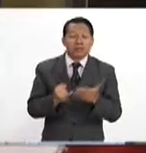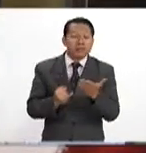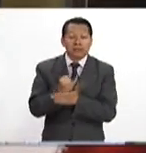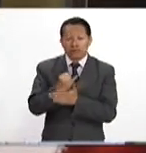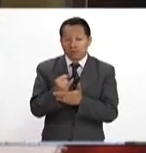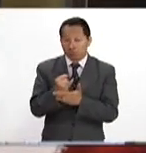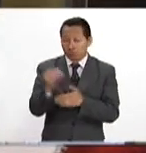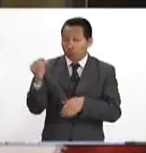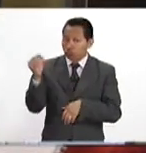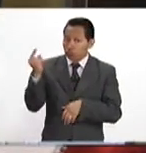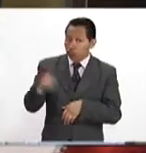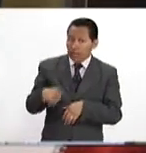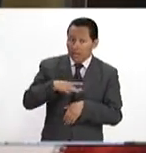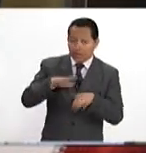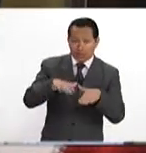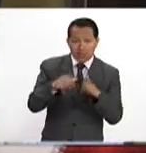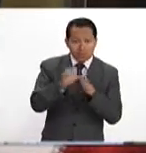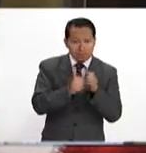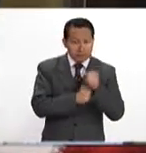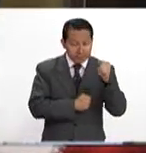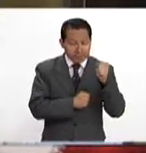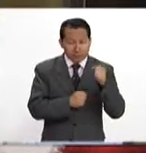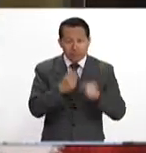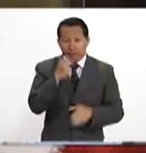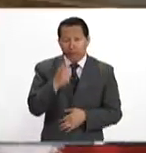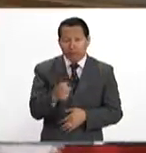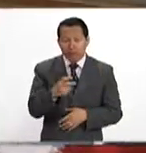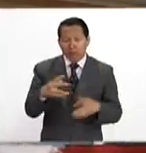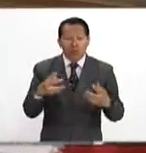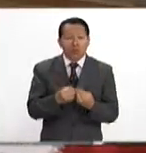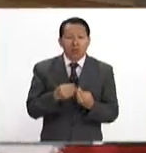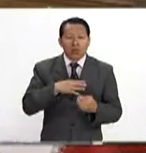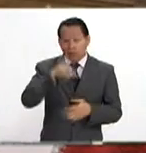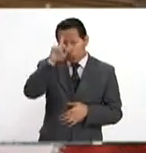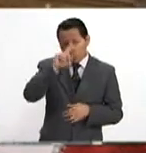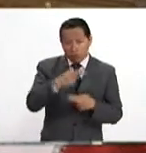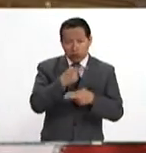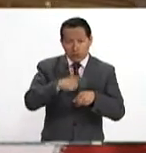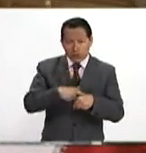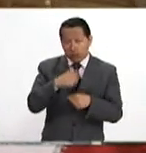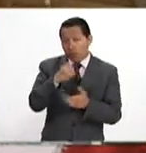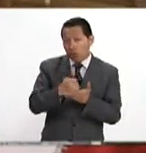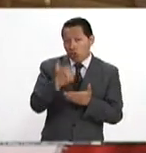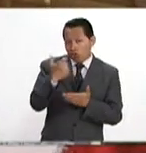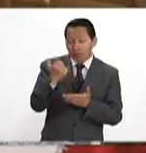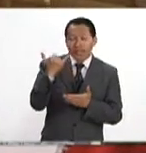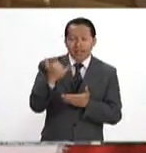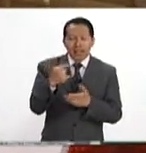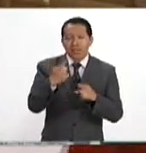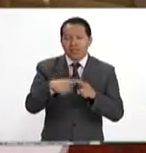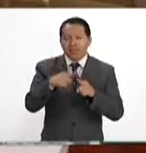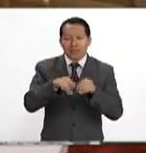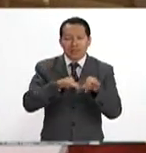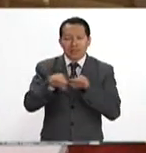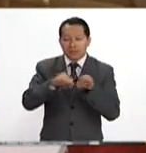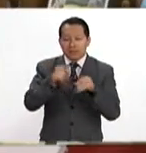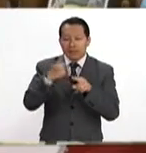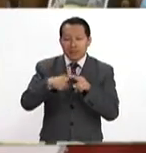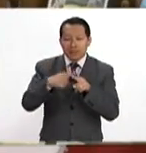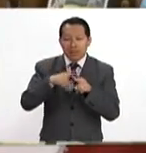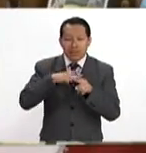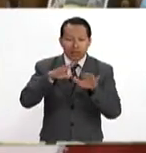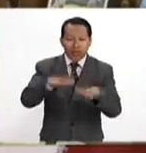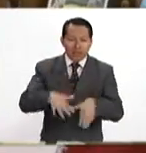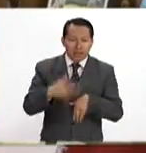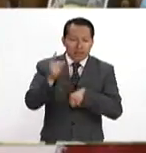que tome precisamente la Asamblea. Esta asamblea, en conjunto con el Consejo Nacional de Economía y funcionarios gubernamentales, tendrán varias sesiones